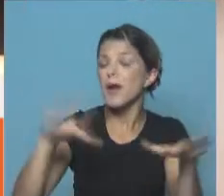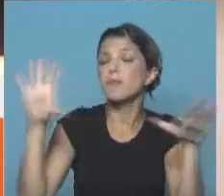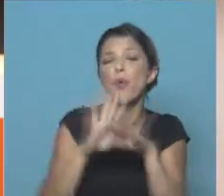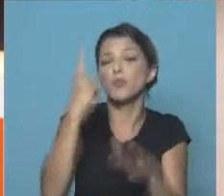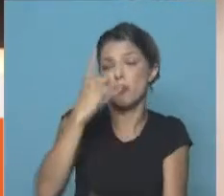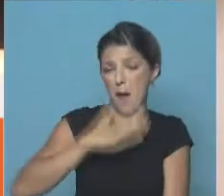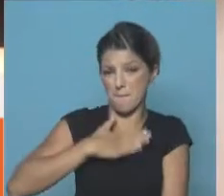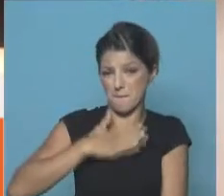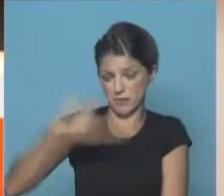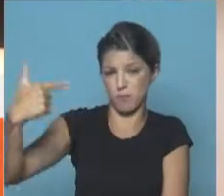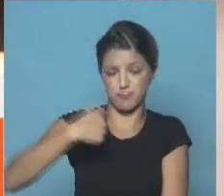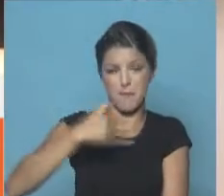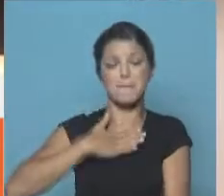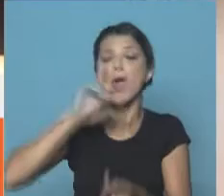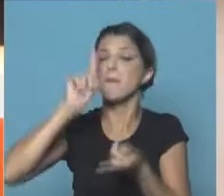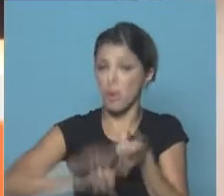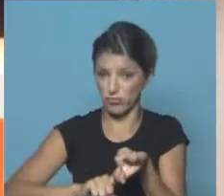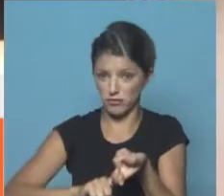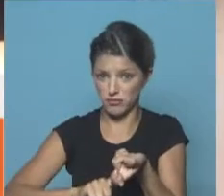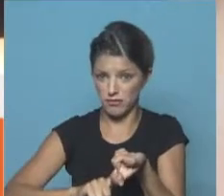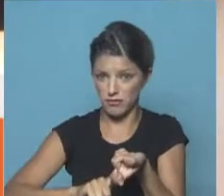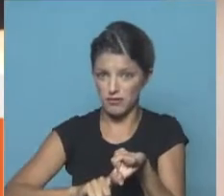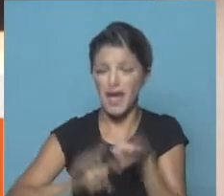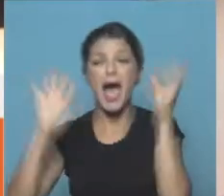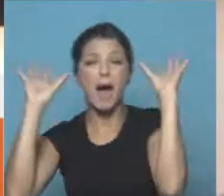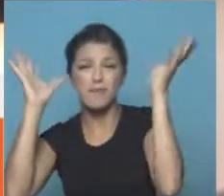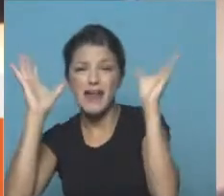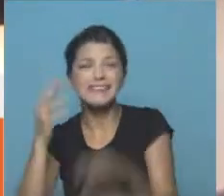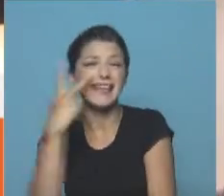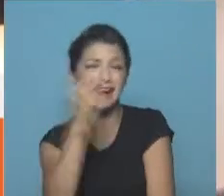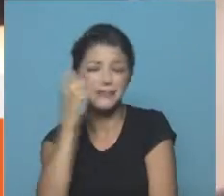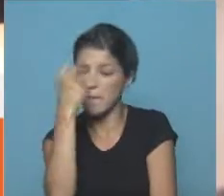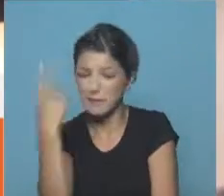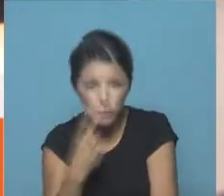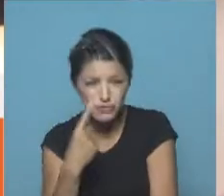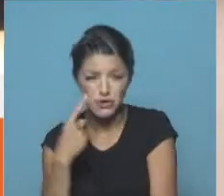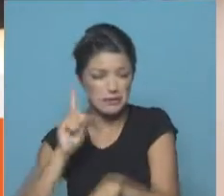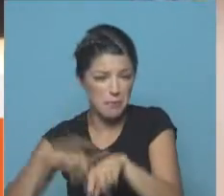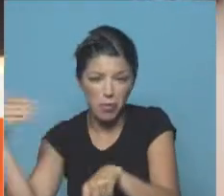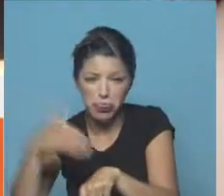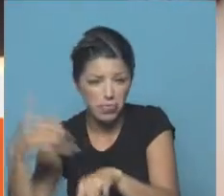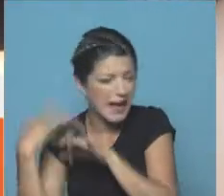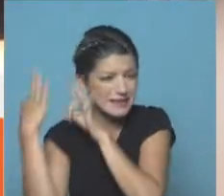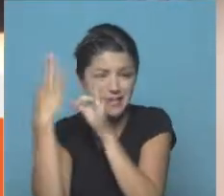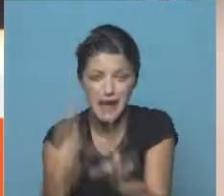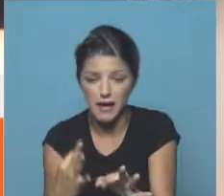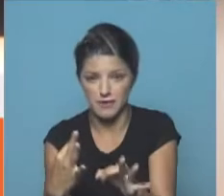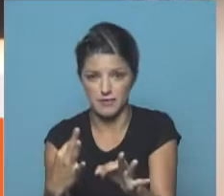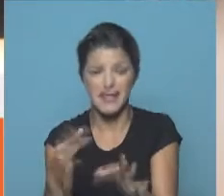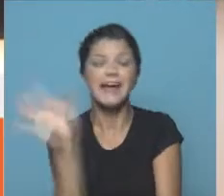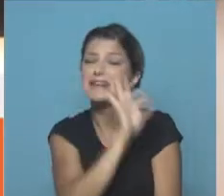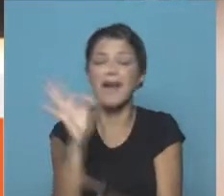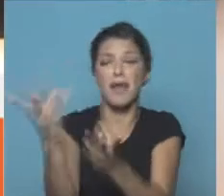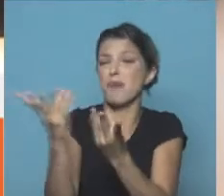en el pecho de mi marido. La ambulancia tardó media hora en llegar y nadie hizo